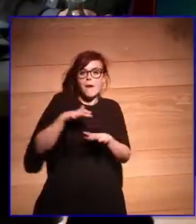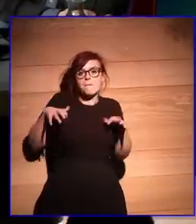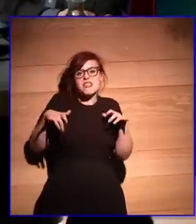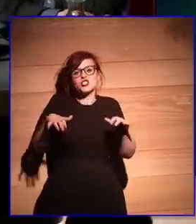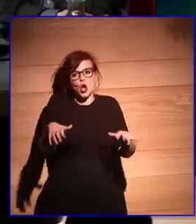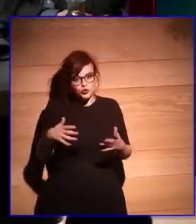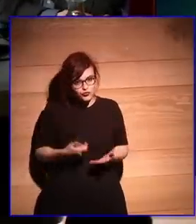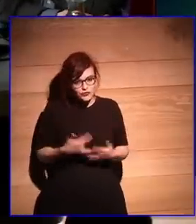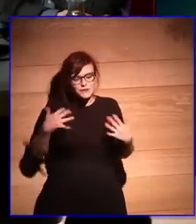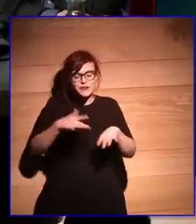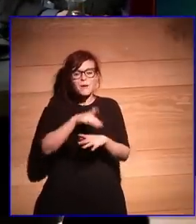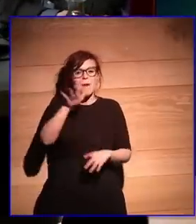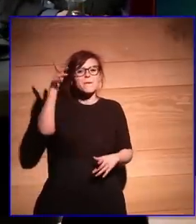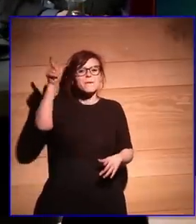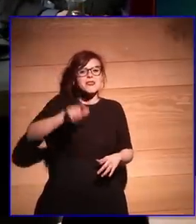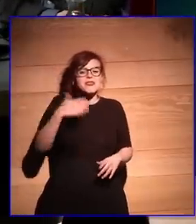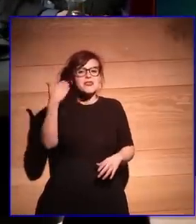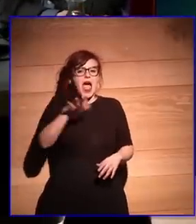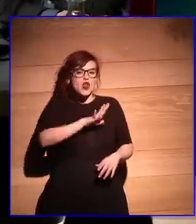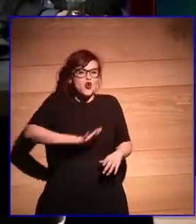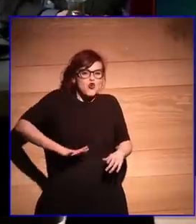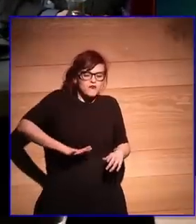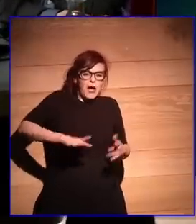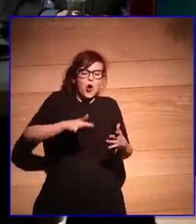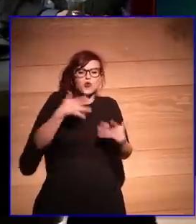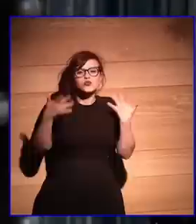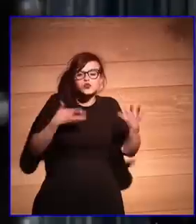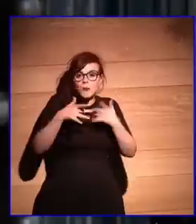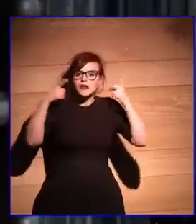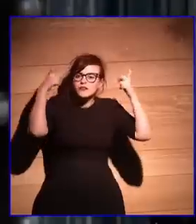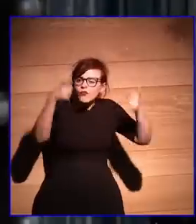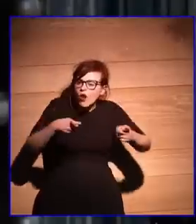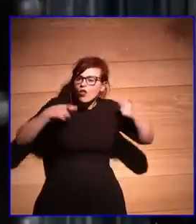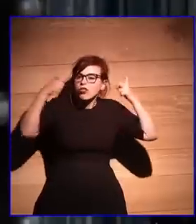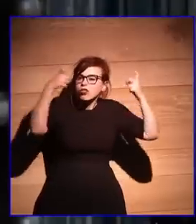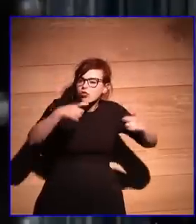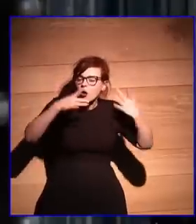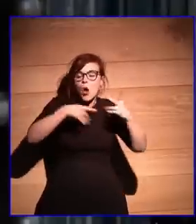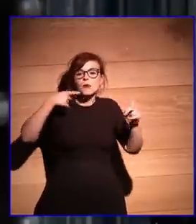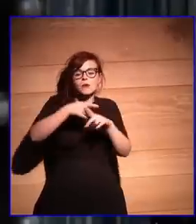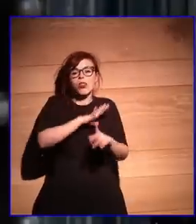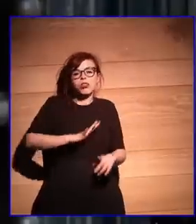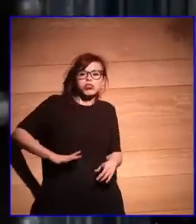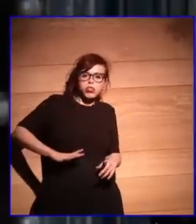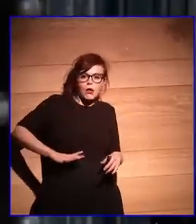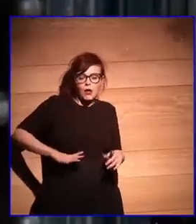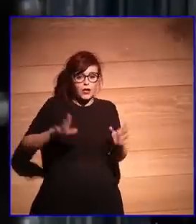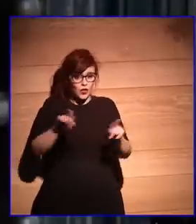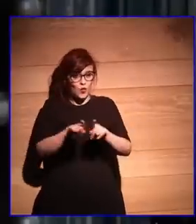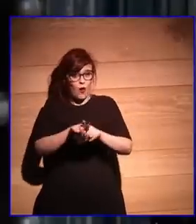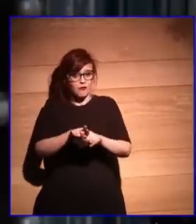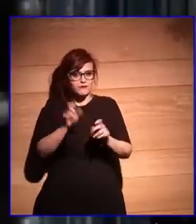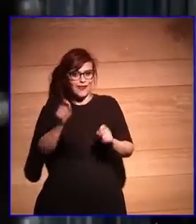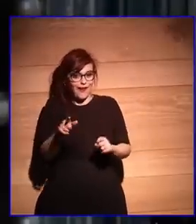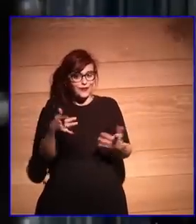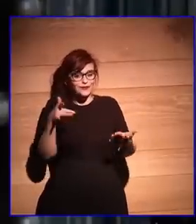Es que el villano normalmente es muy proactivo, entonces es muy difícil que se esfuerce tanto para tener tanta pereza, y eso es lo